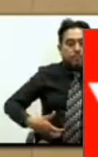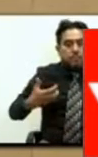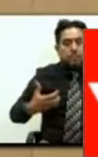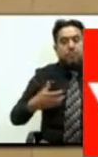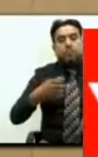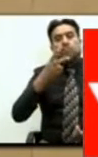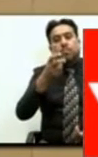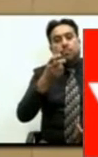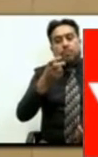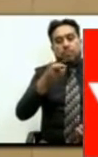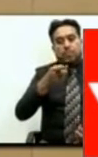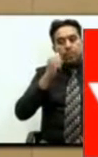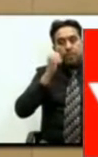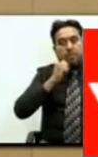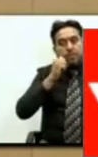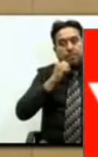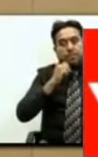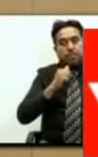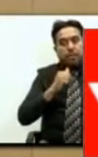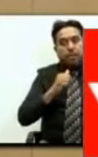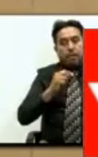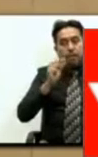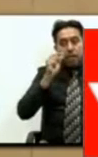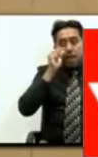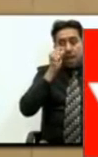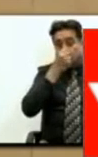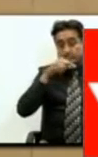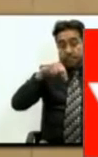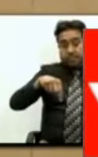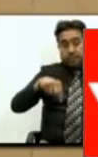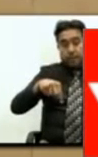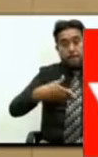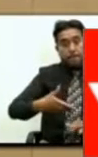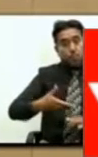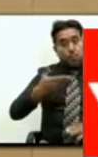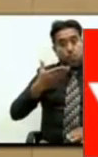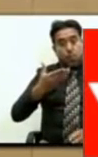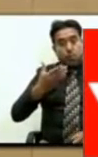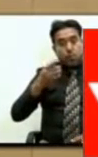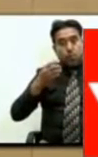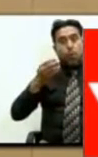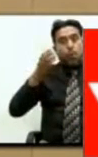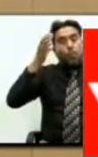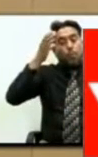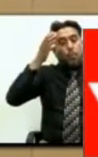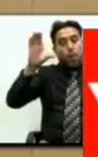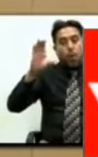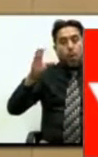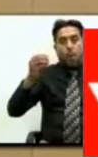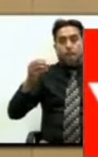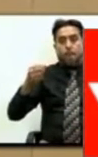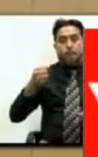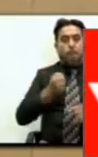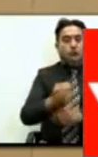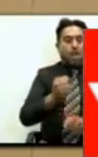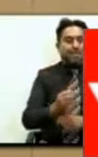estas declaraciones toda vez que ir a cuatro de las ciudades más violentas del país y que